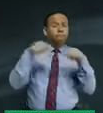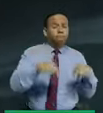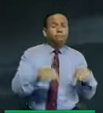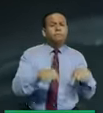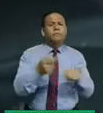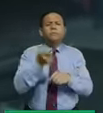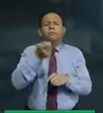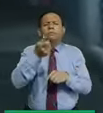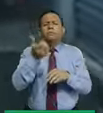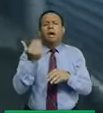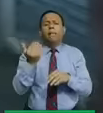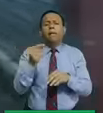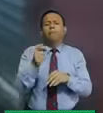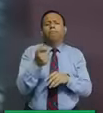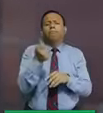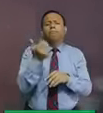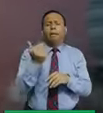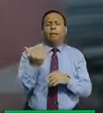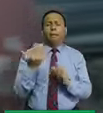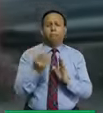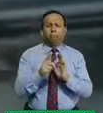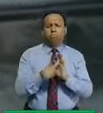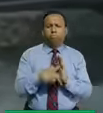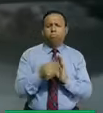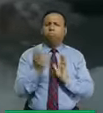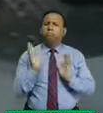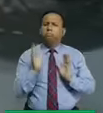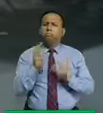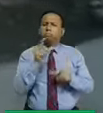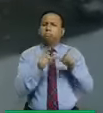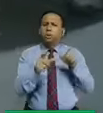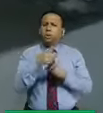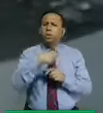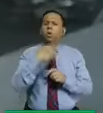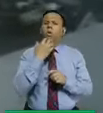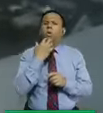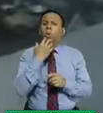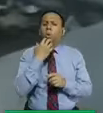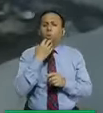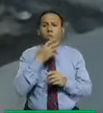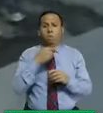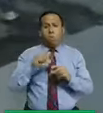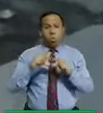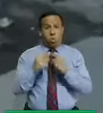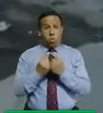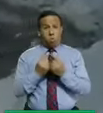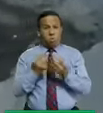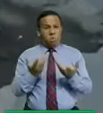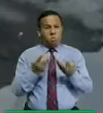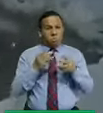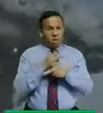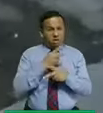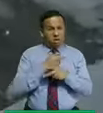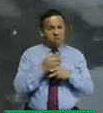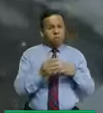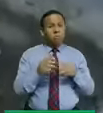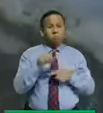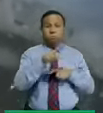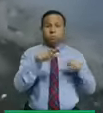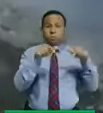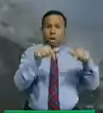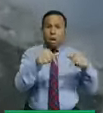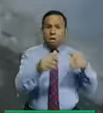pocos instantes, pocos minutos, sujetos aparentemente extorsionadores arribaron hasta este